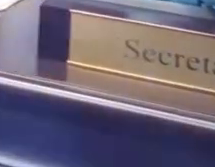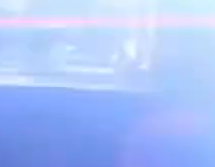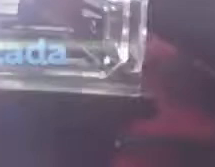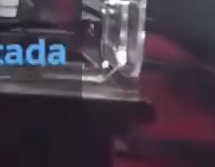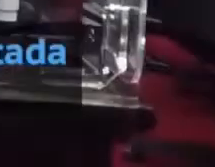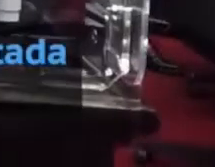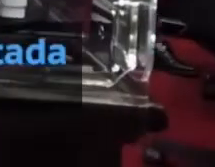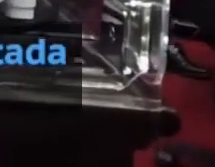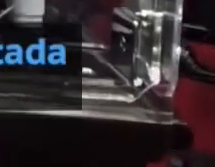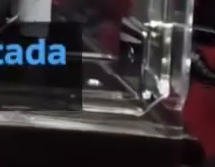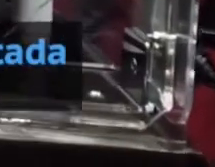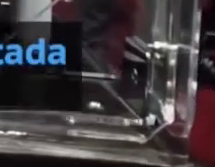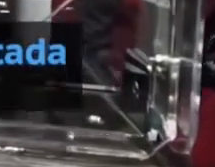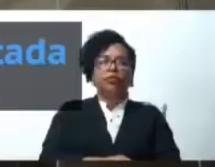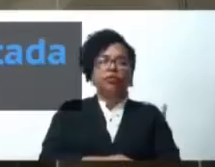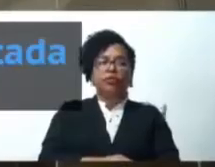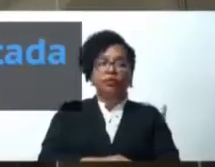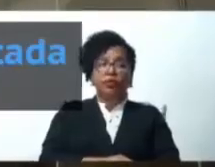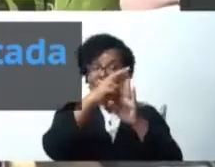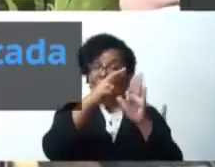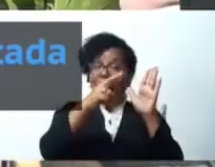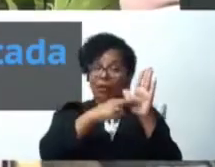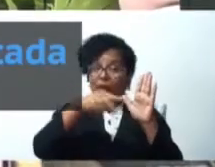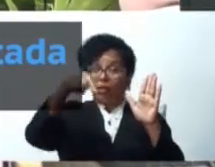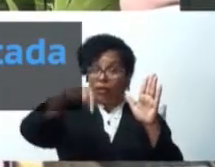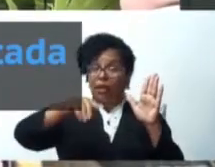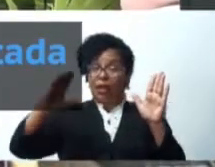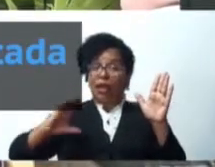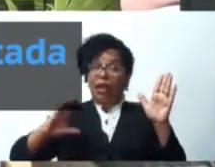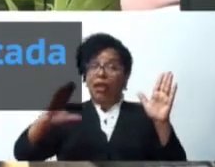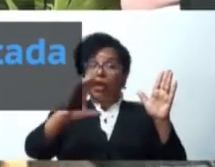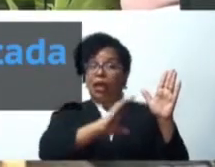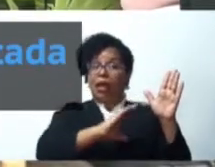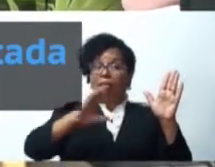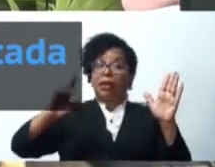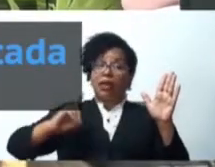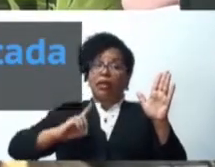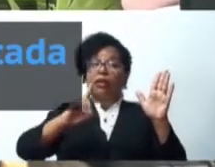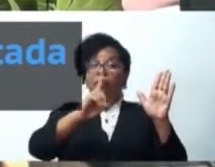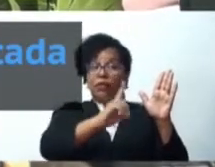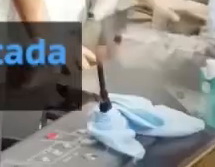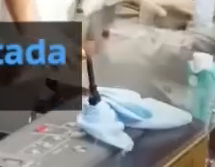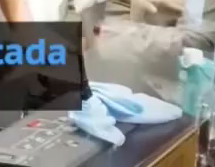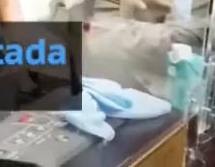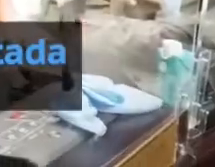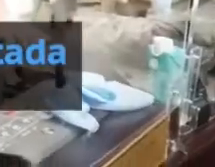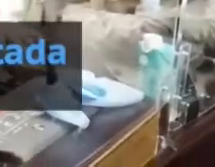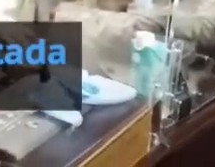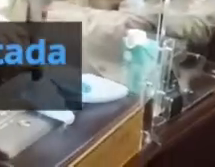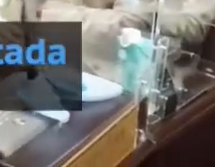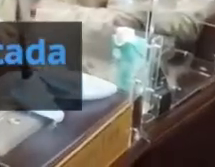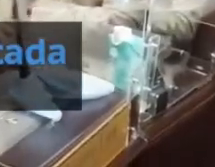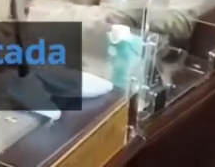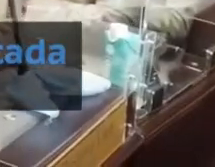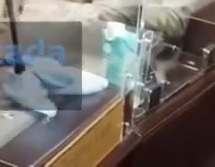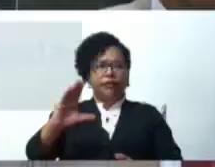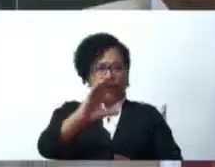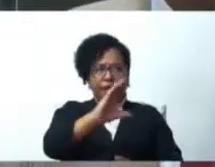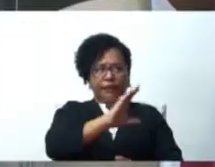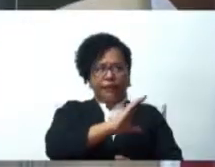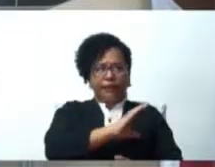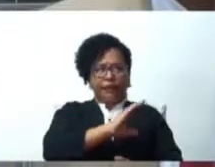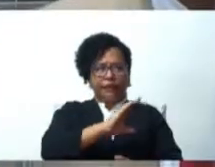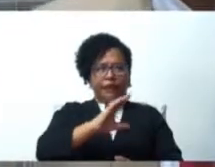Estado. Con una votación unánime fue elegida y juramentada Marta de Jesús Collado Osoria para llenar la vacante de su